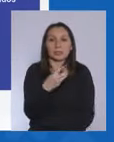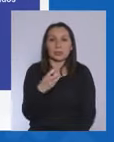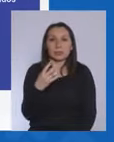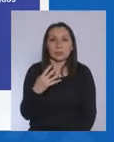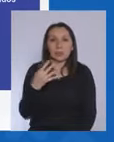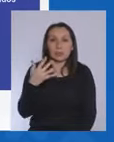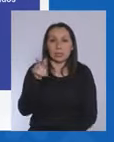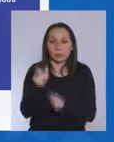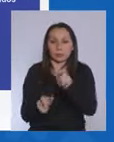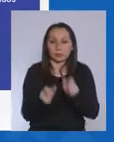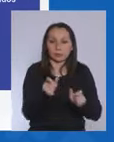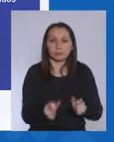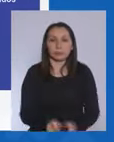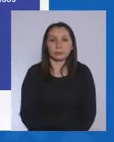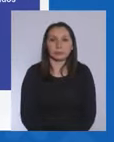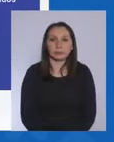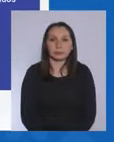personas